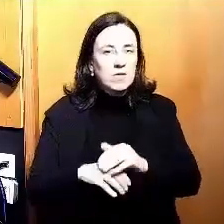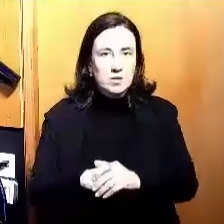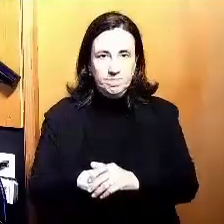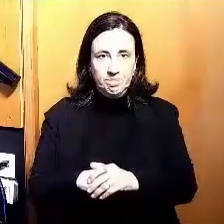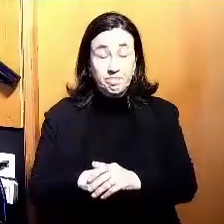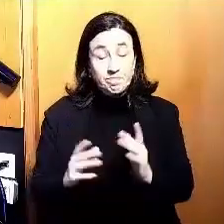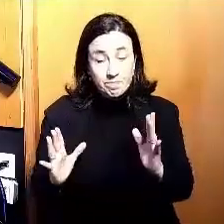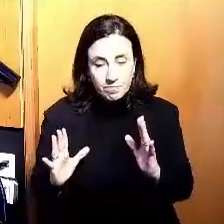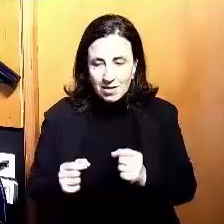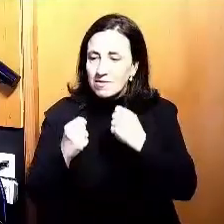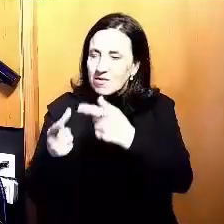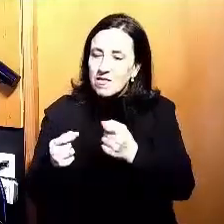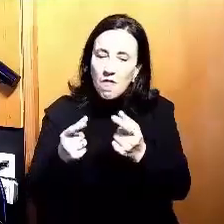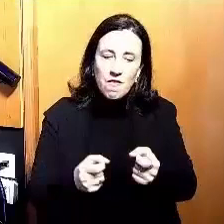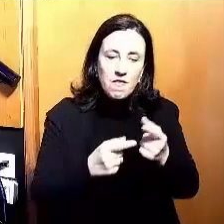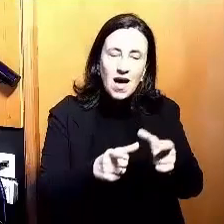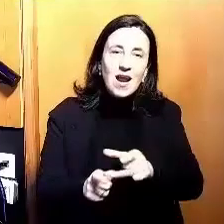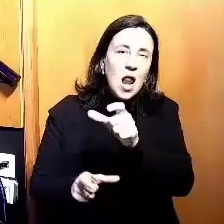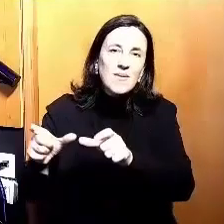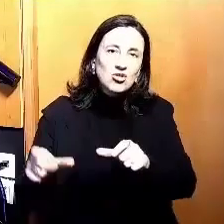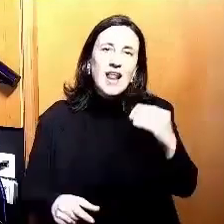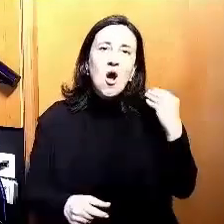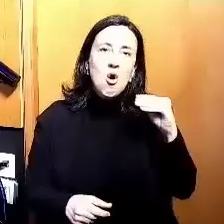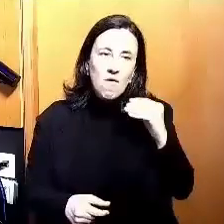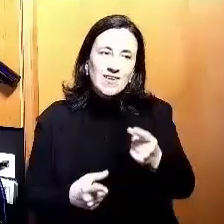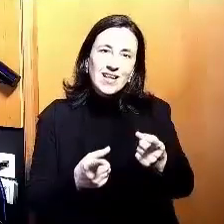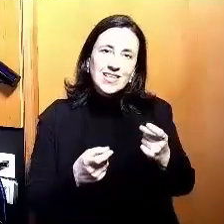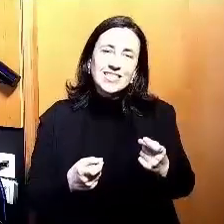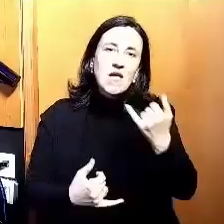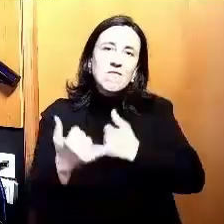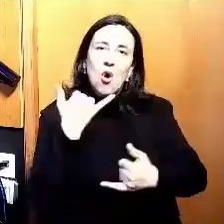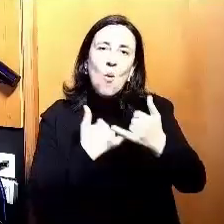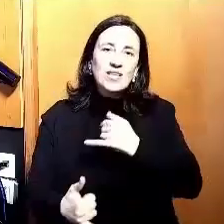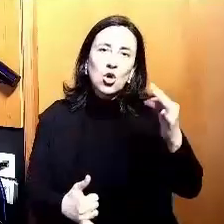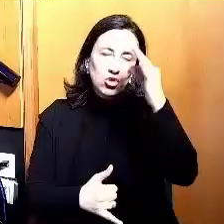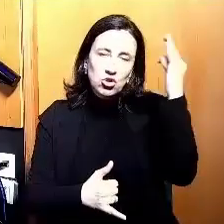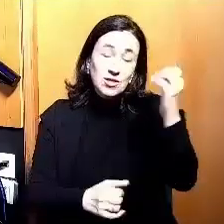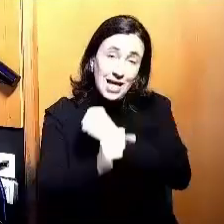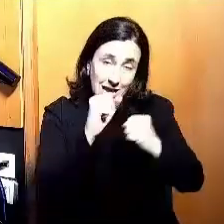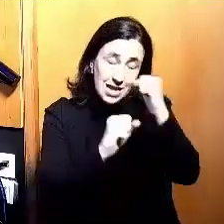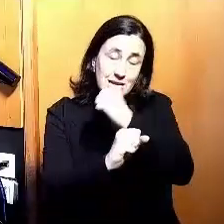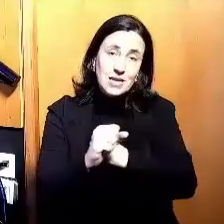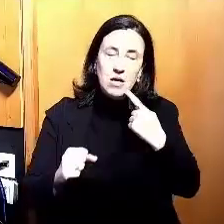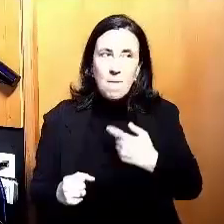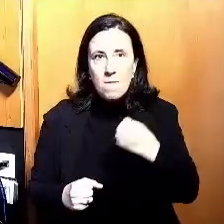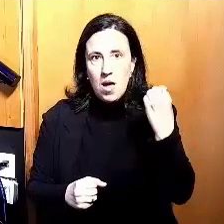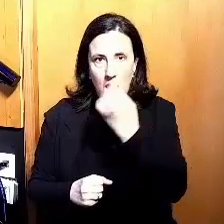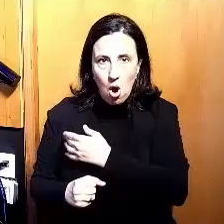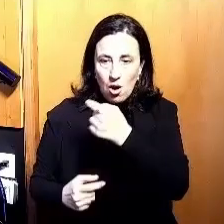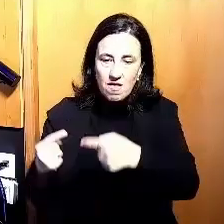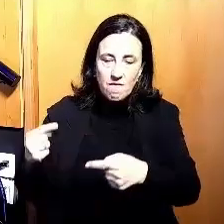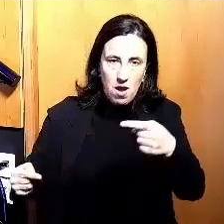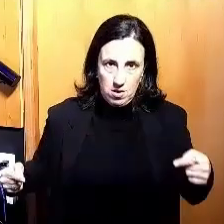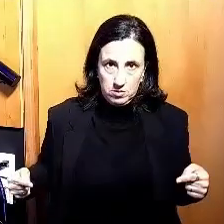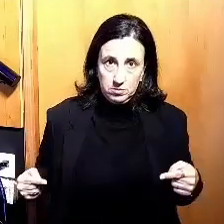Involucrar a poblaciones jóvenes, sobre todo aquellas que tienen formación técnica, obviamente todas las demás en diferentes causas y entre más diversas mejor, pero